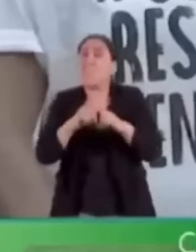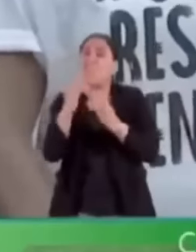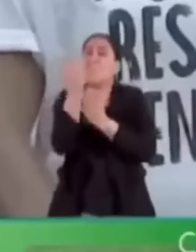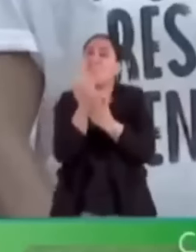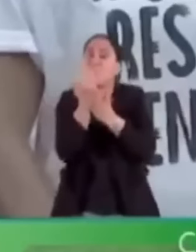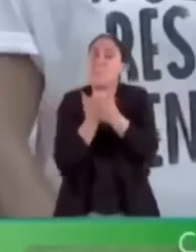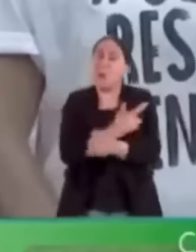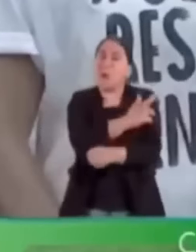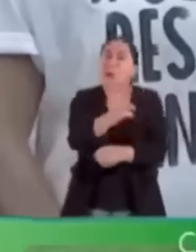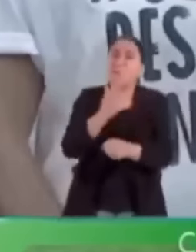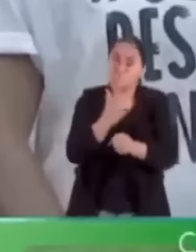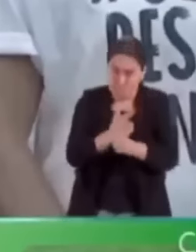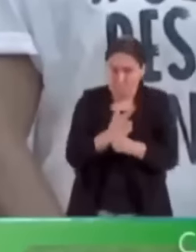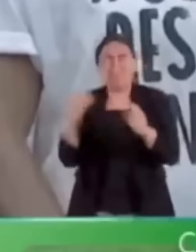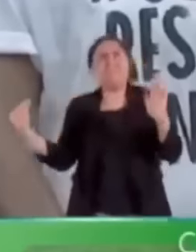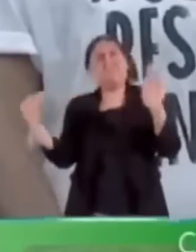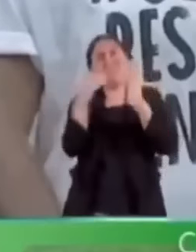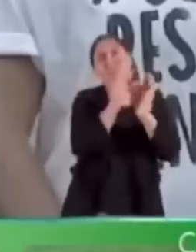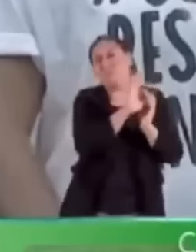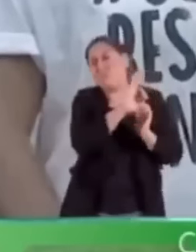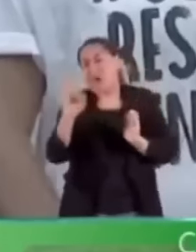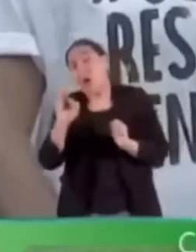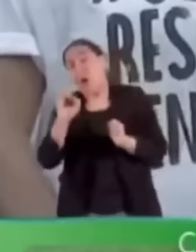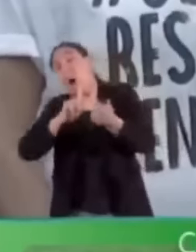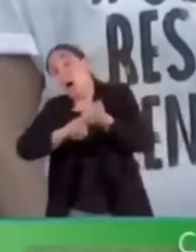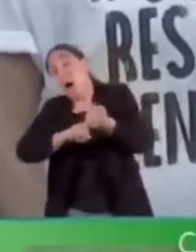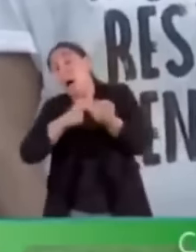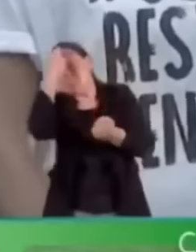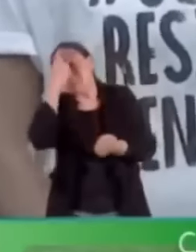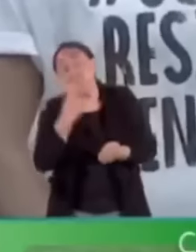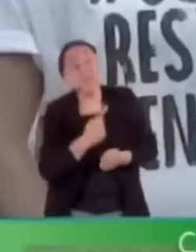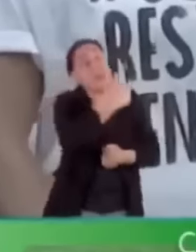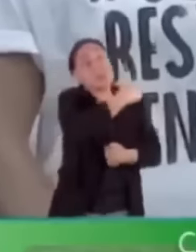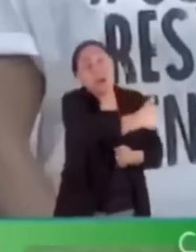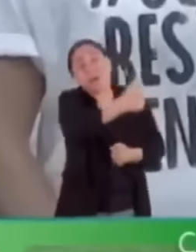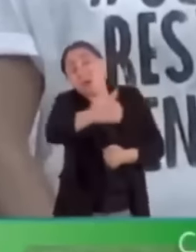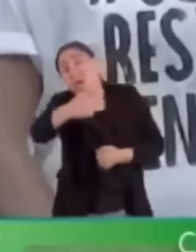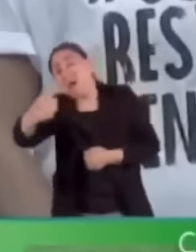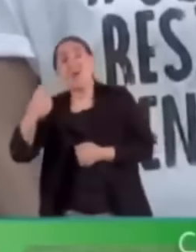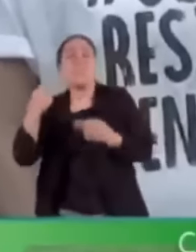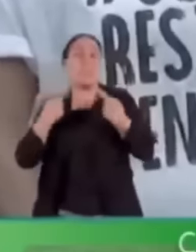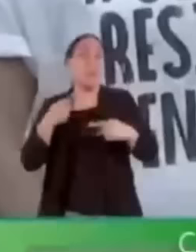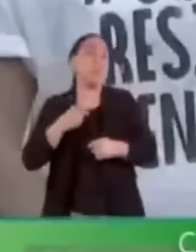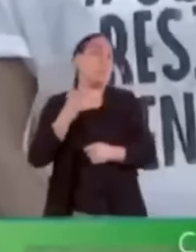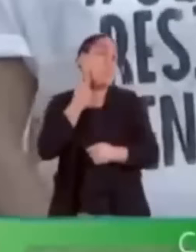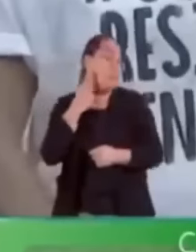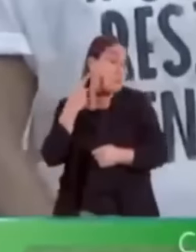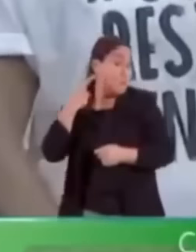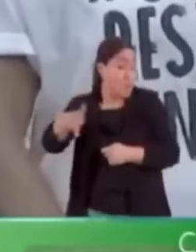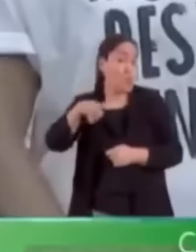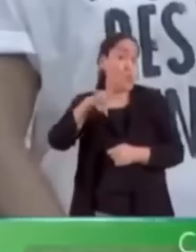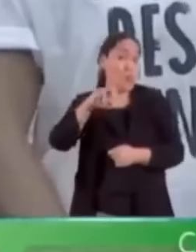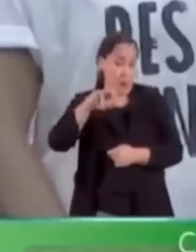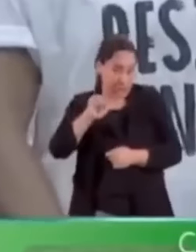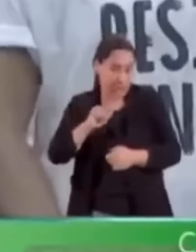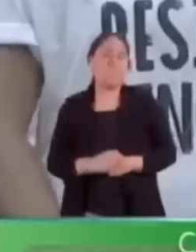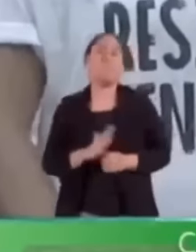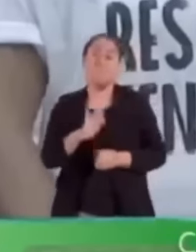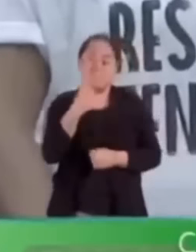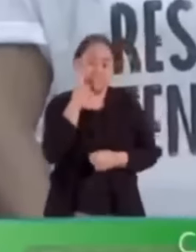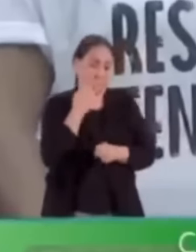que tenga la fecha y los rostros de todos los y las diputadas de Morena. Pero comencemos por el